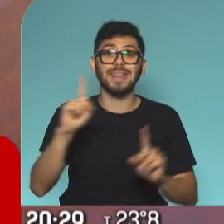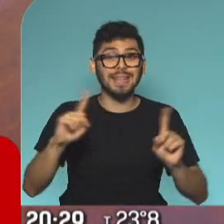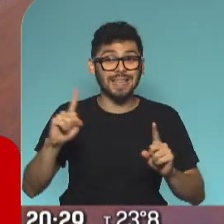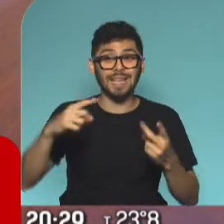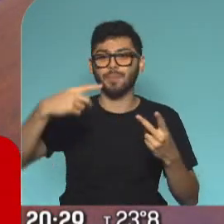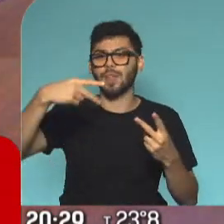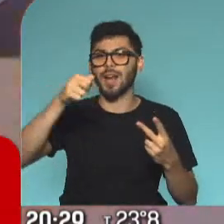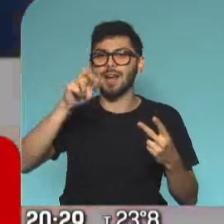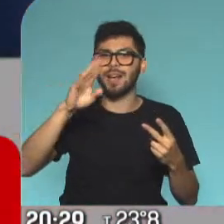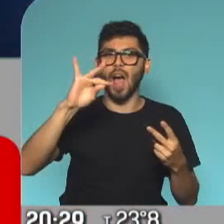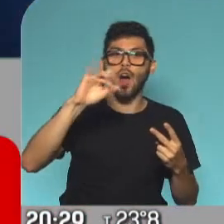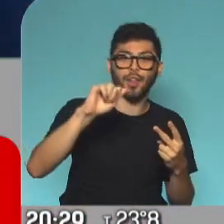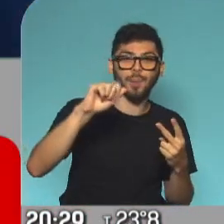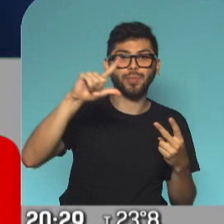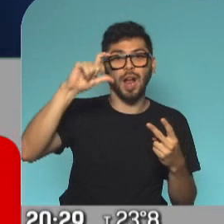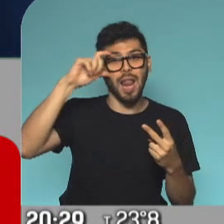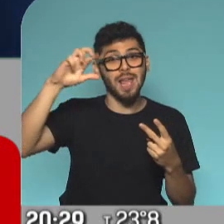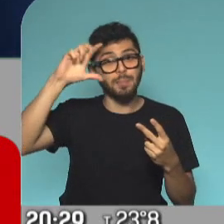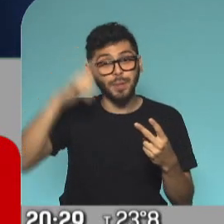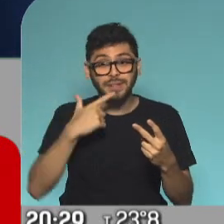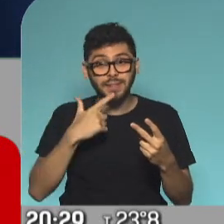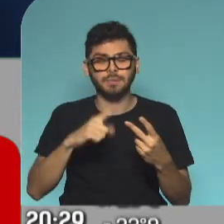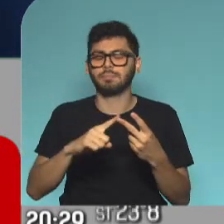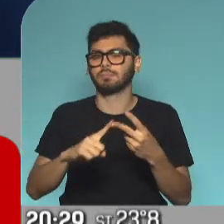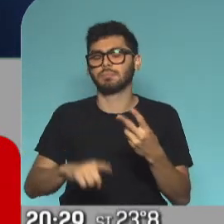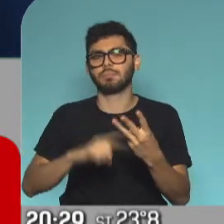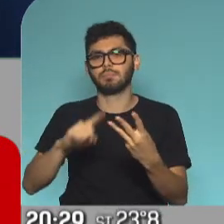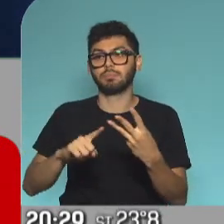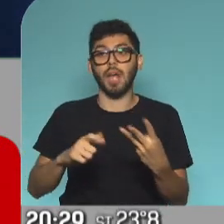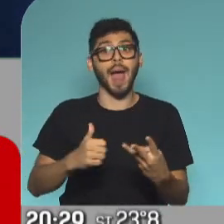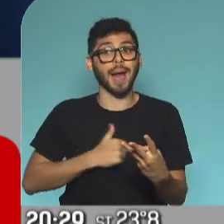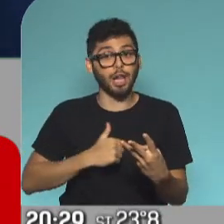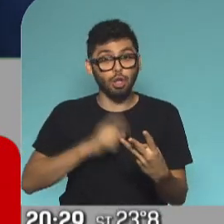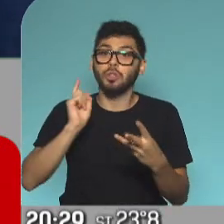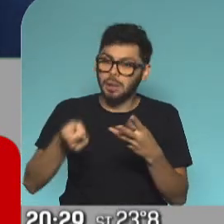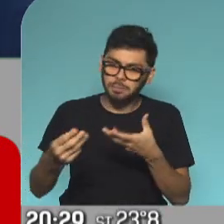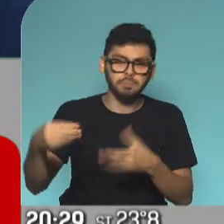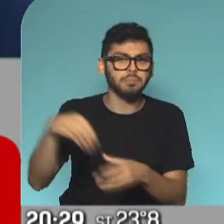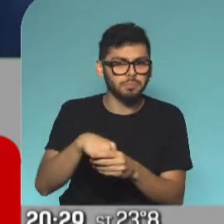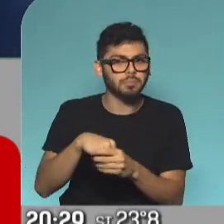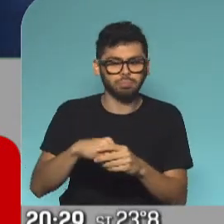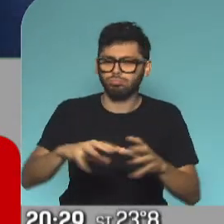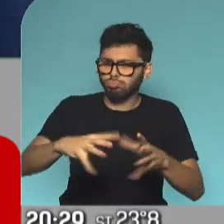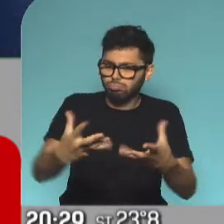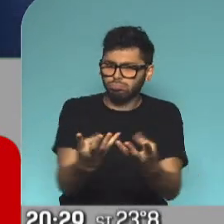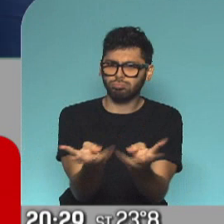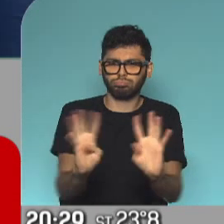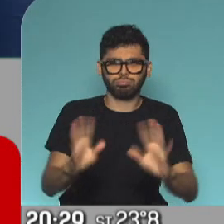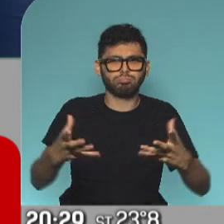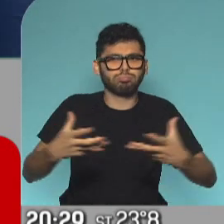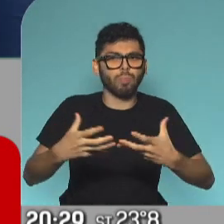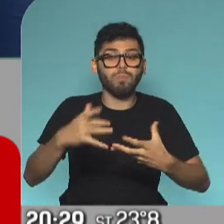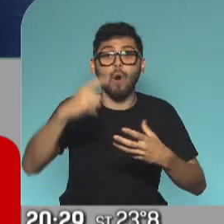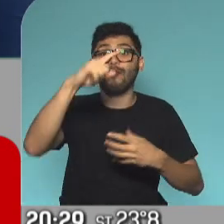Nerda Lépez, y demás, incluso también de sectores religiosos han participado dentro de la convocatoria